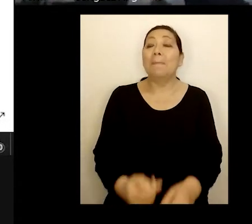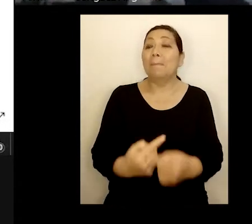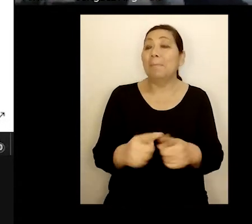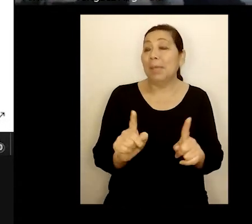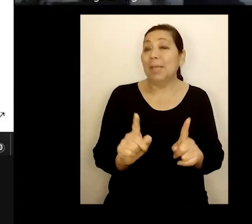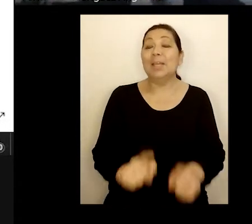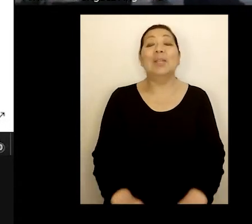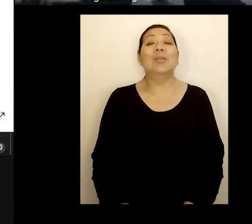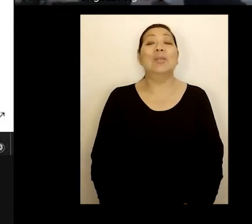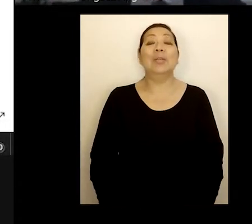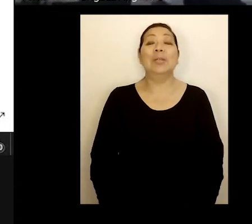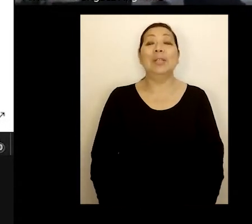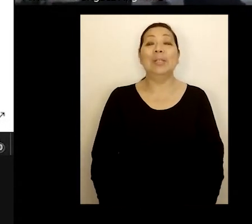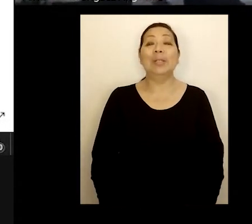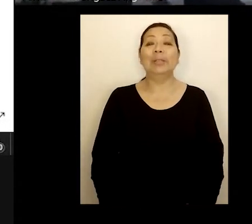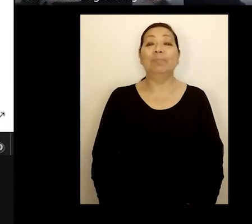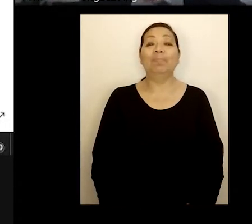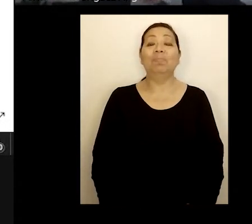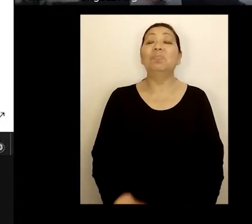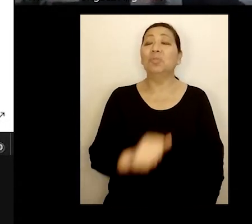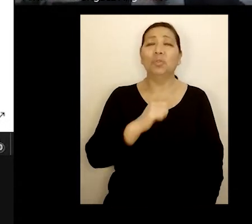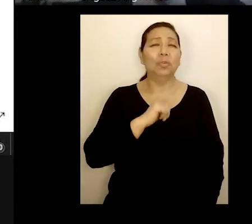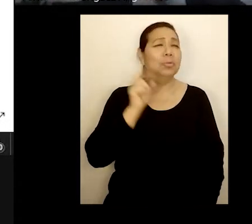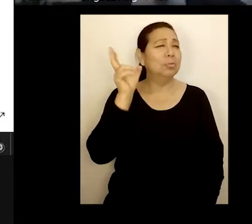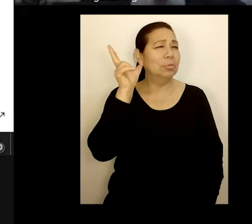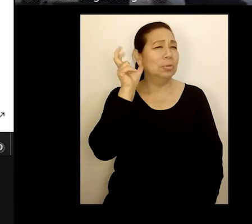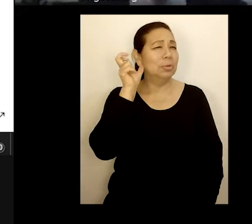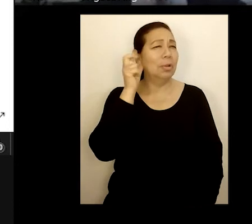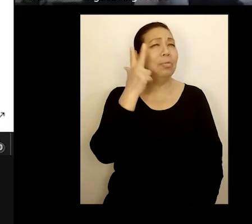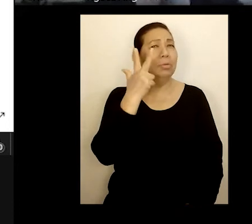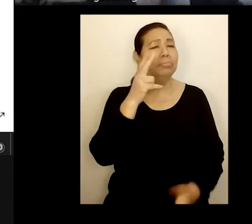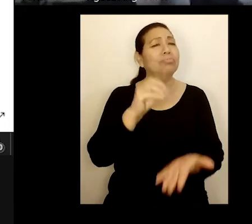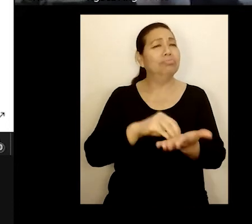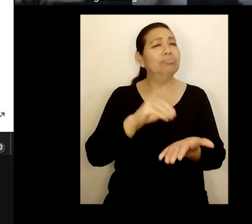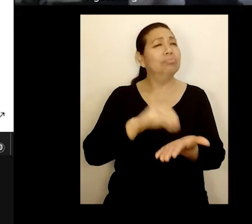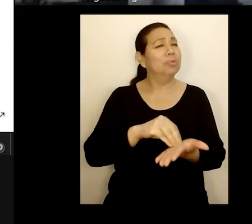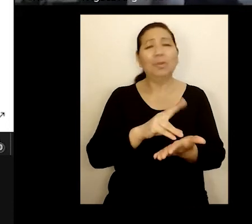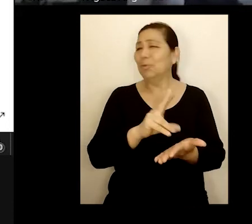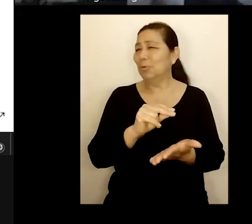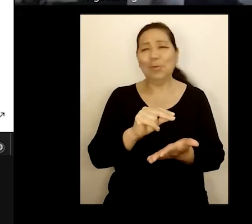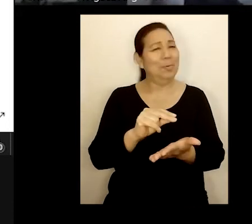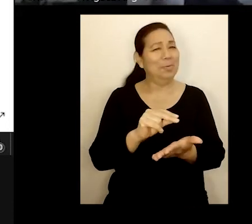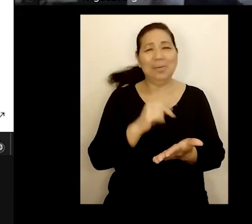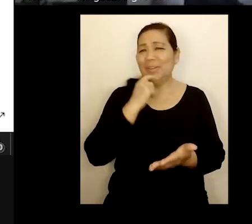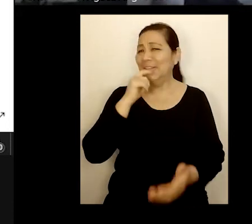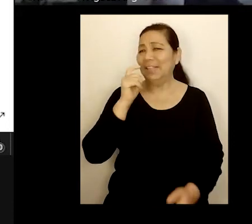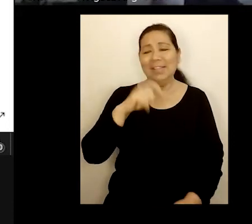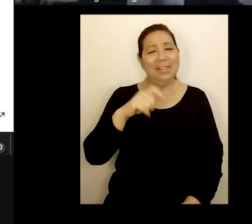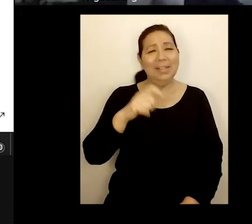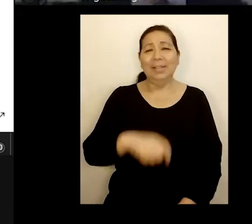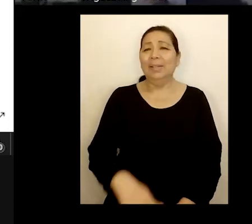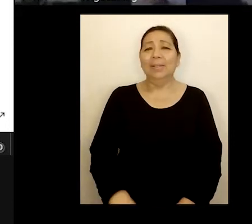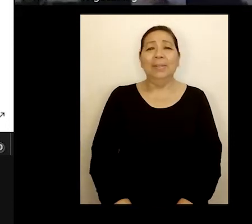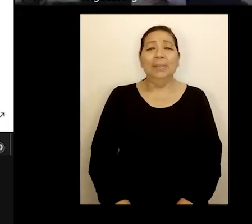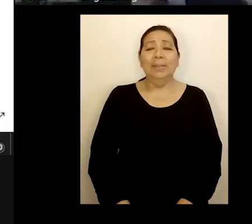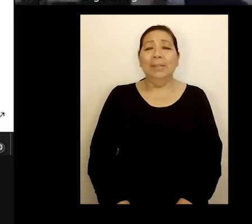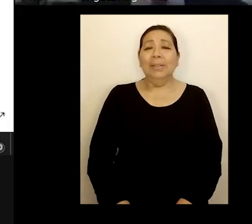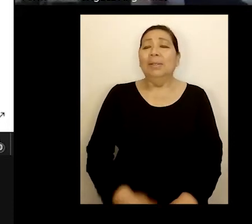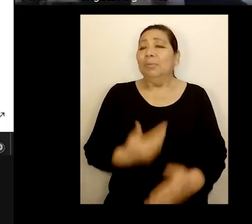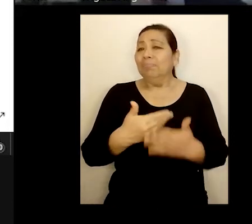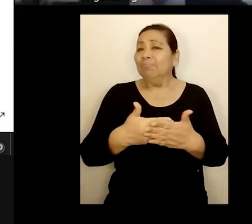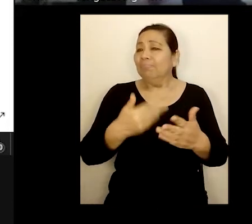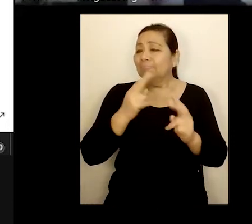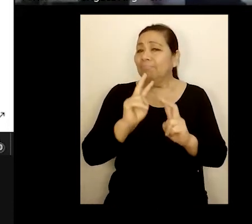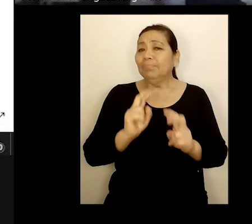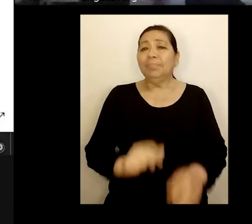Sin embargo, yo he escuchado hasta en tres oportunidades que no era necesario un